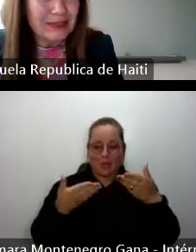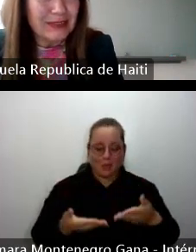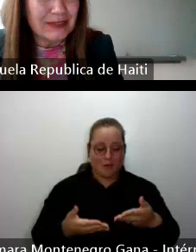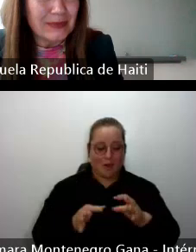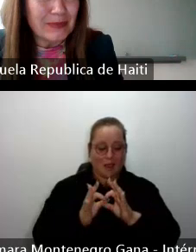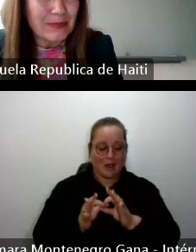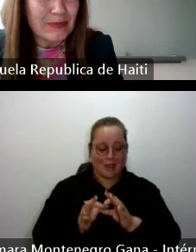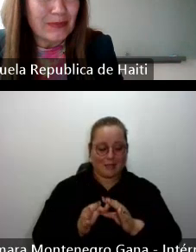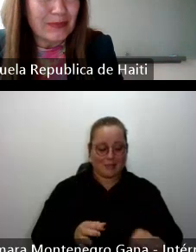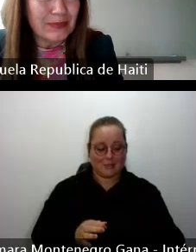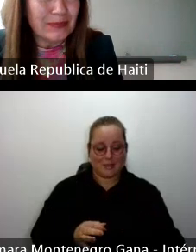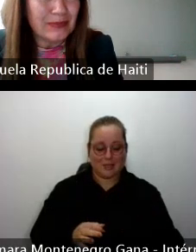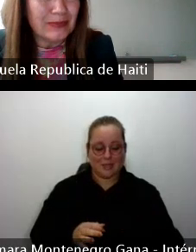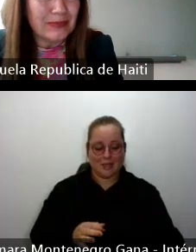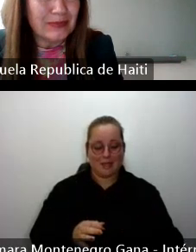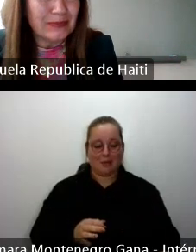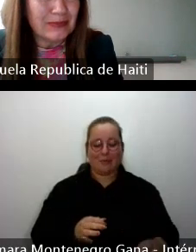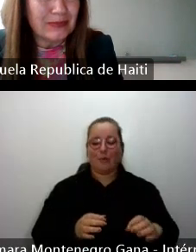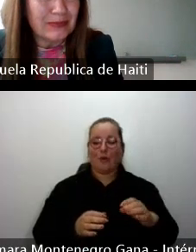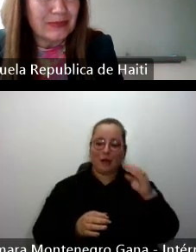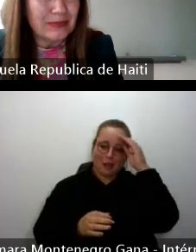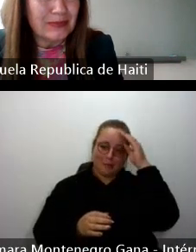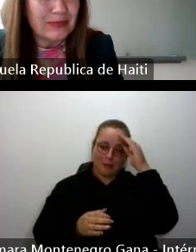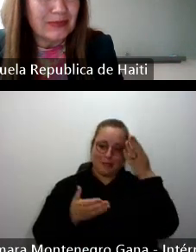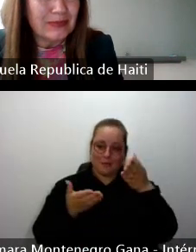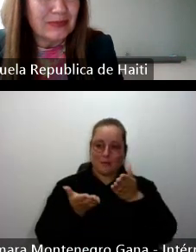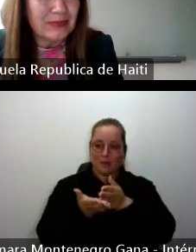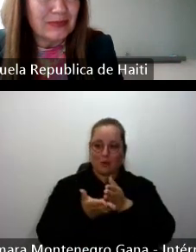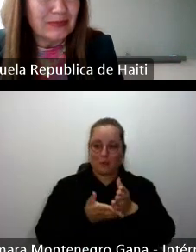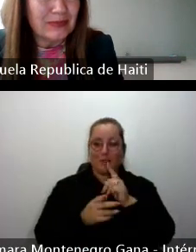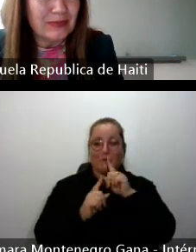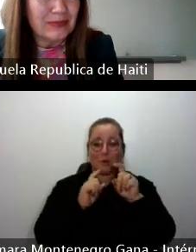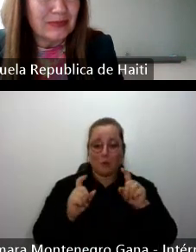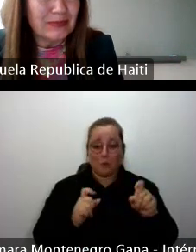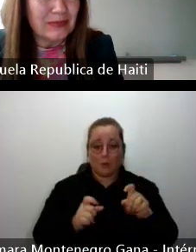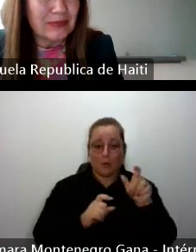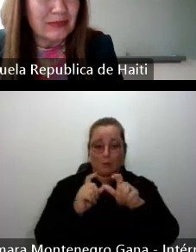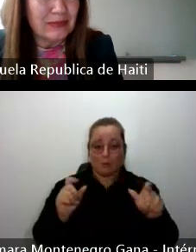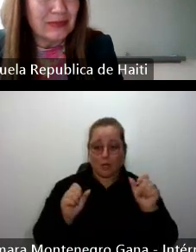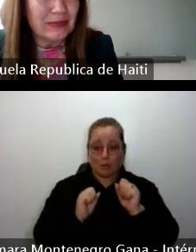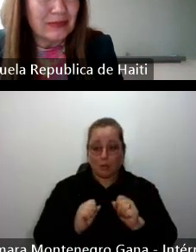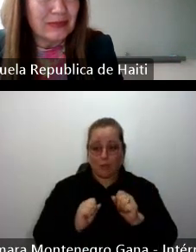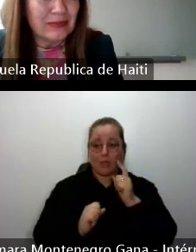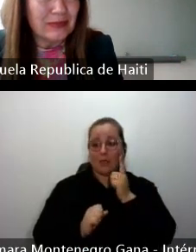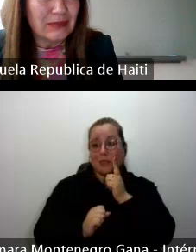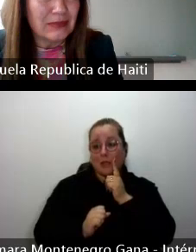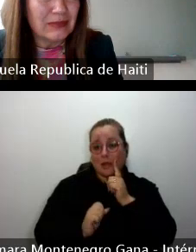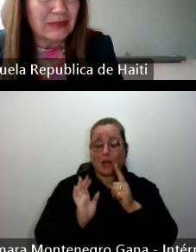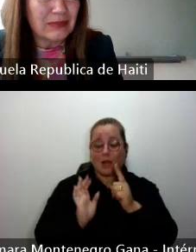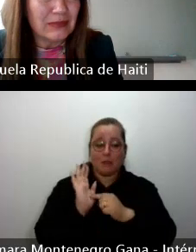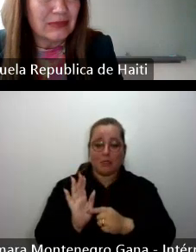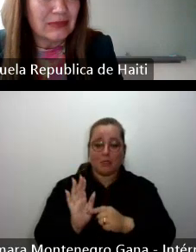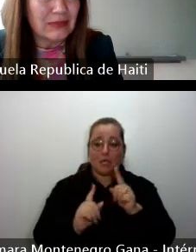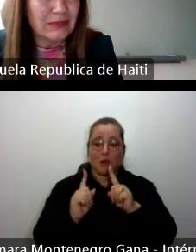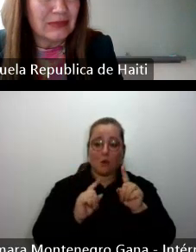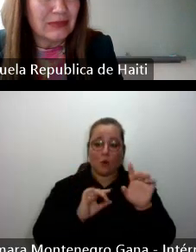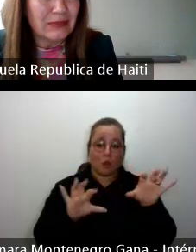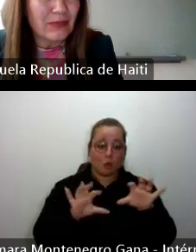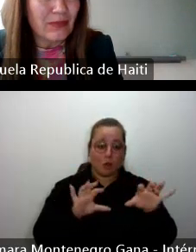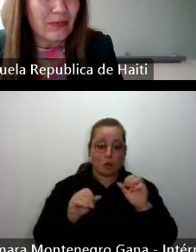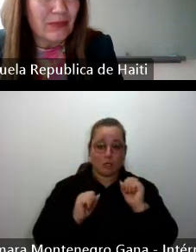la presentación de la experiencia y vamos a dar comienzo o parte a las preguntas que puedan haber surgido de las presentaciones y ahí si es que hay algo que aparece,